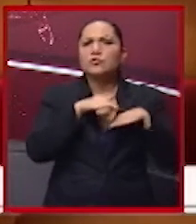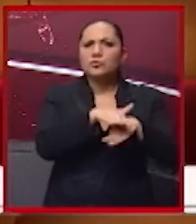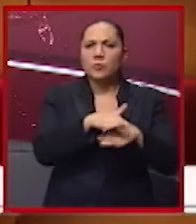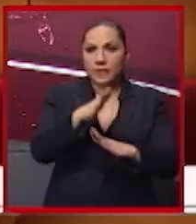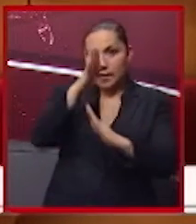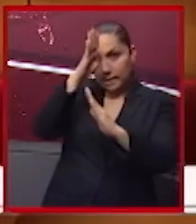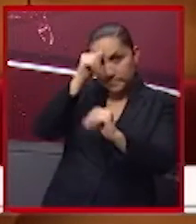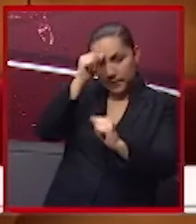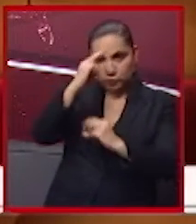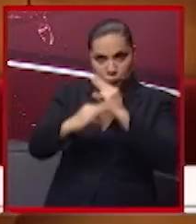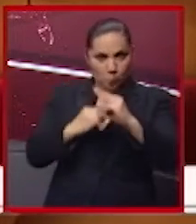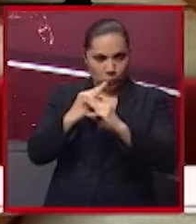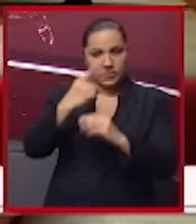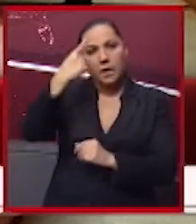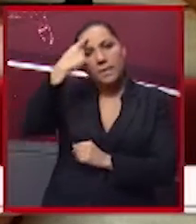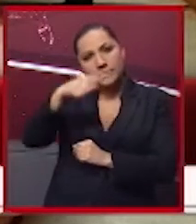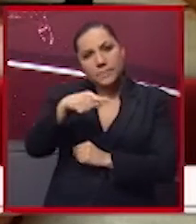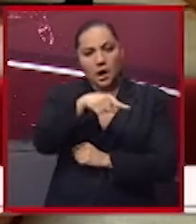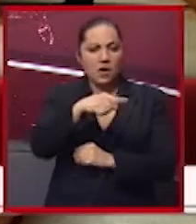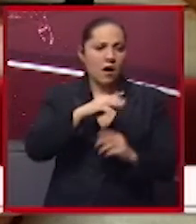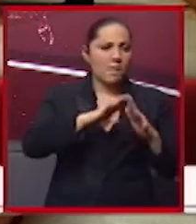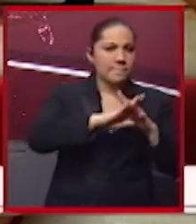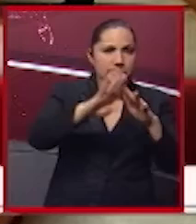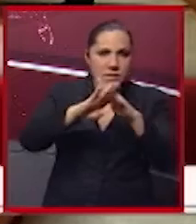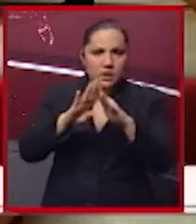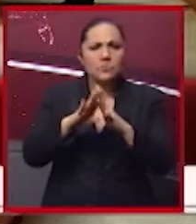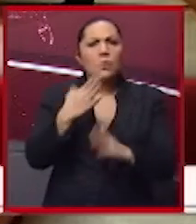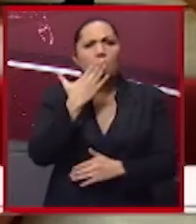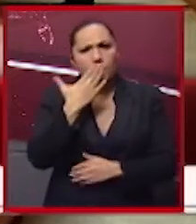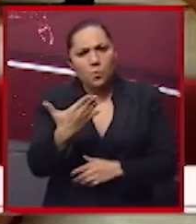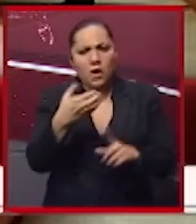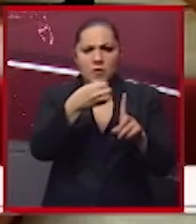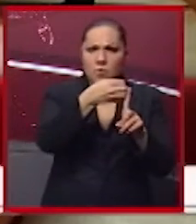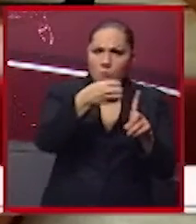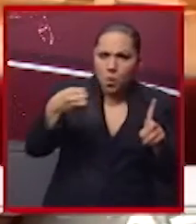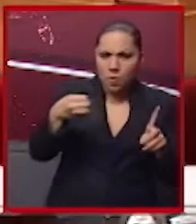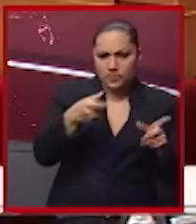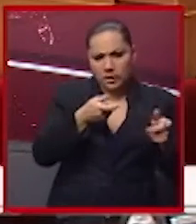Mundial para una migración segura, ordenada y regular.